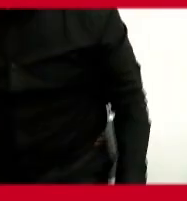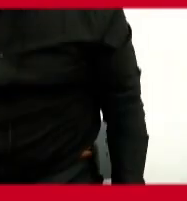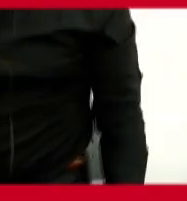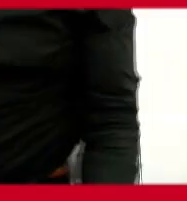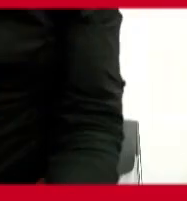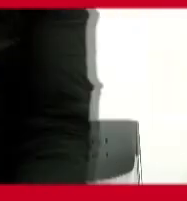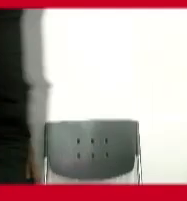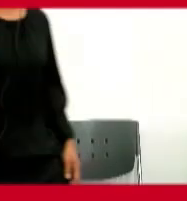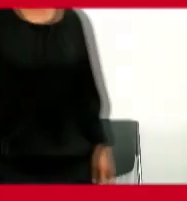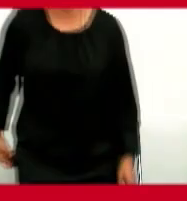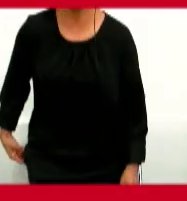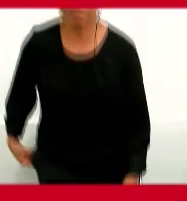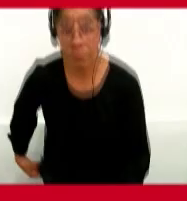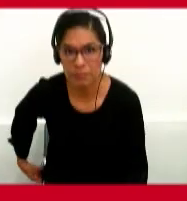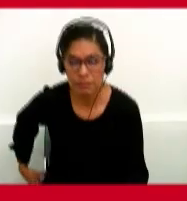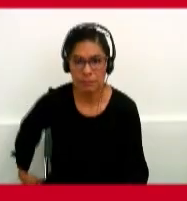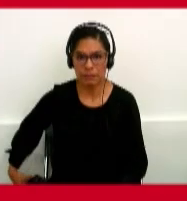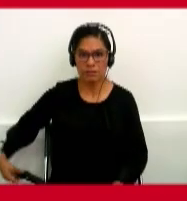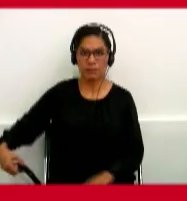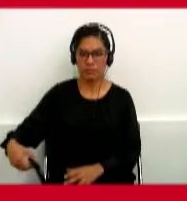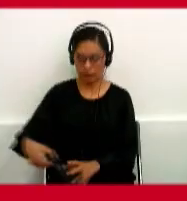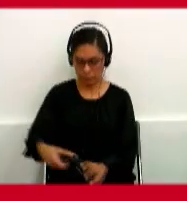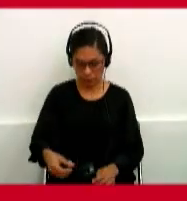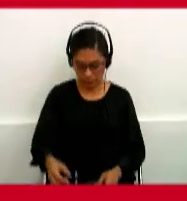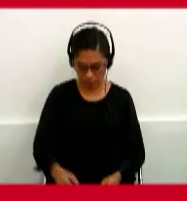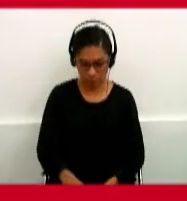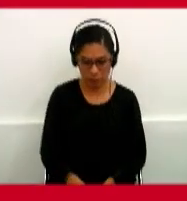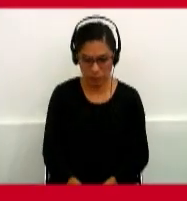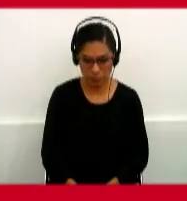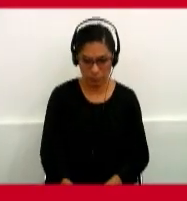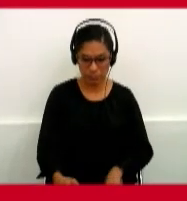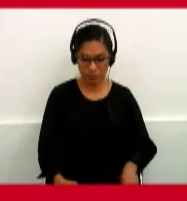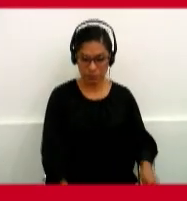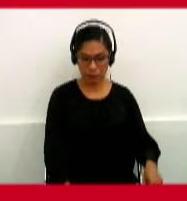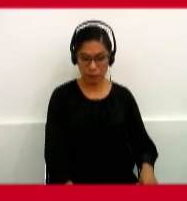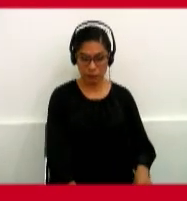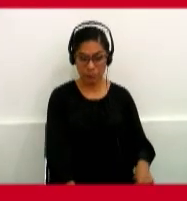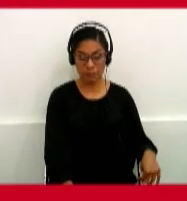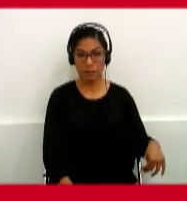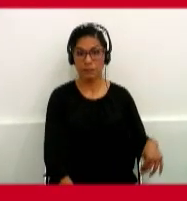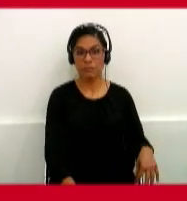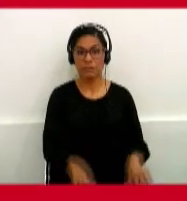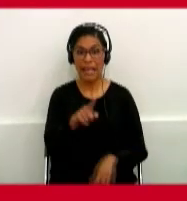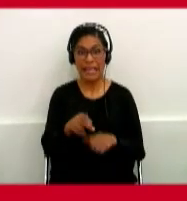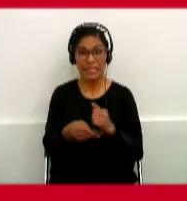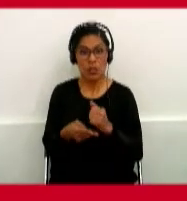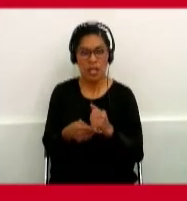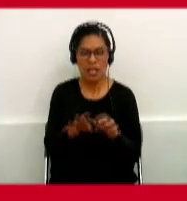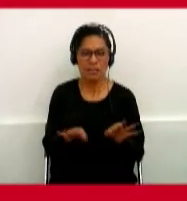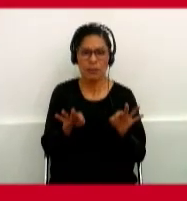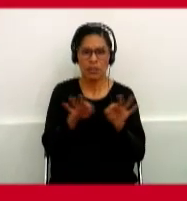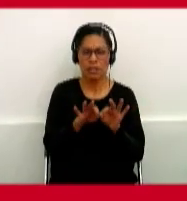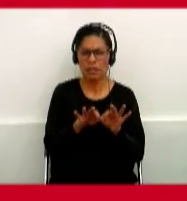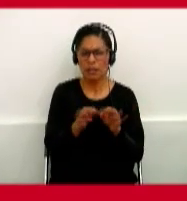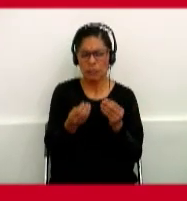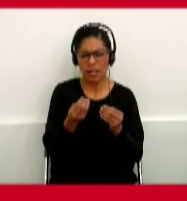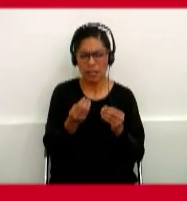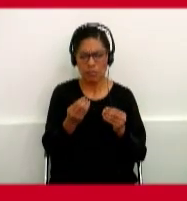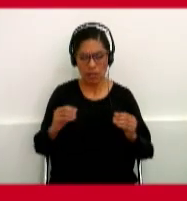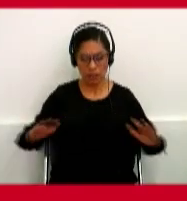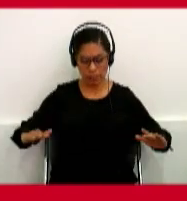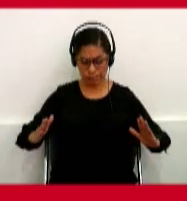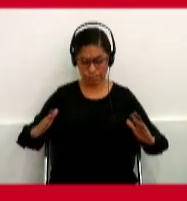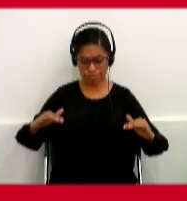tipo de estructuras, ¿no? Por ejemplo, ahí muestro, esa es una escala donde se puede ver, ¿no?, este tipo de estructuras, la magnitud